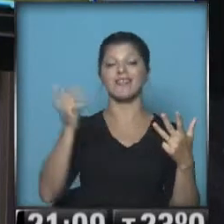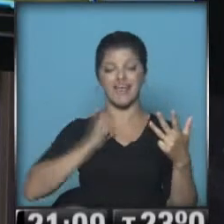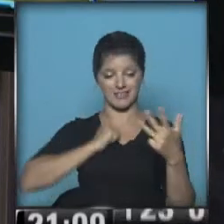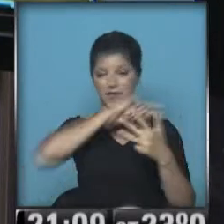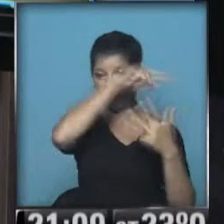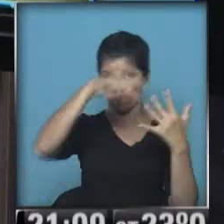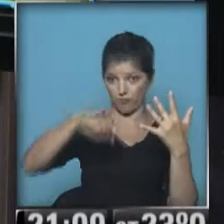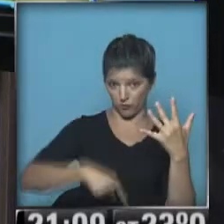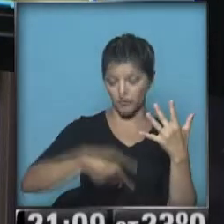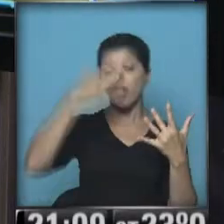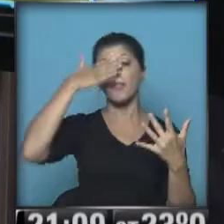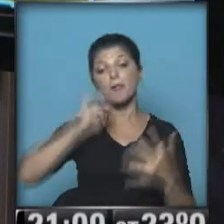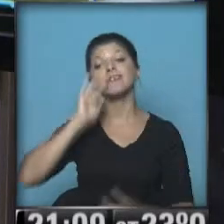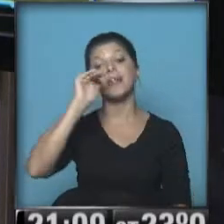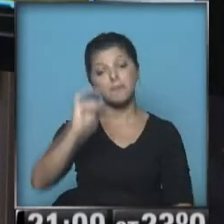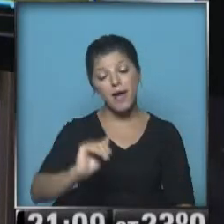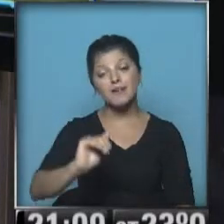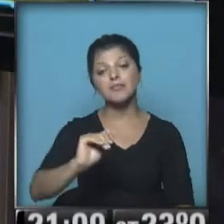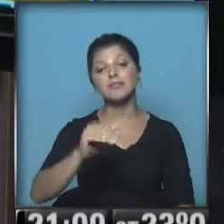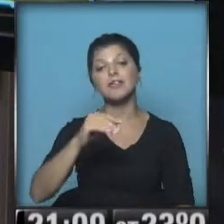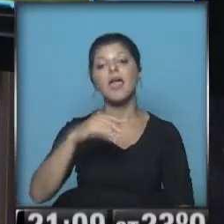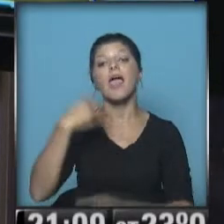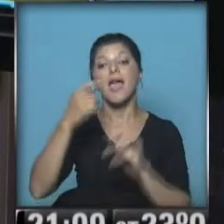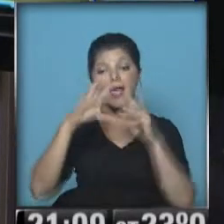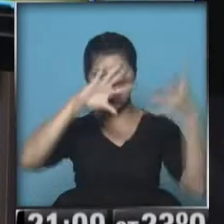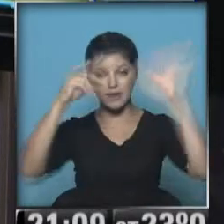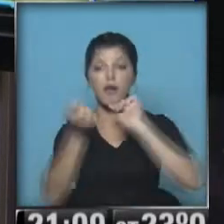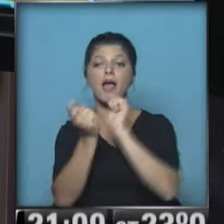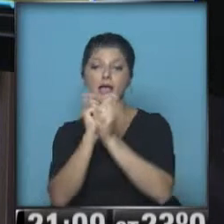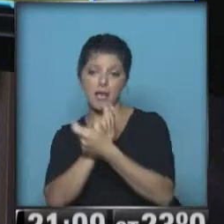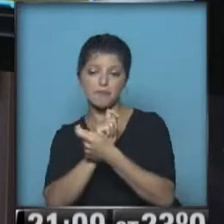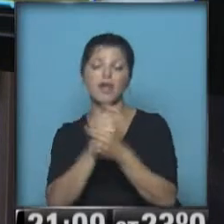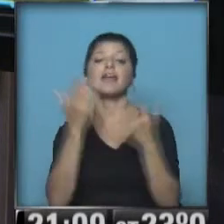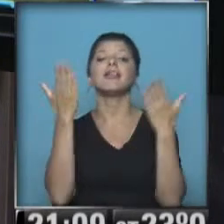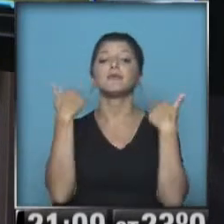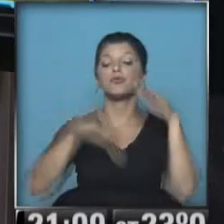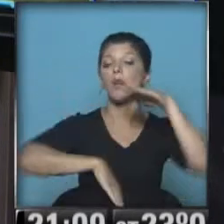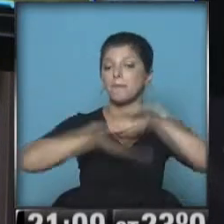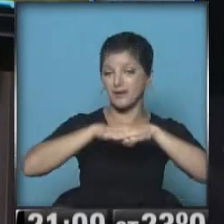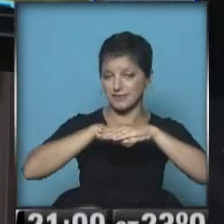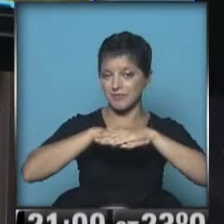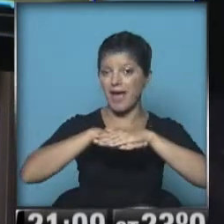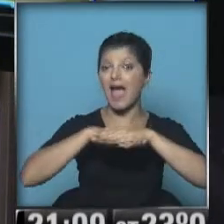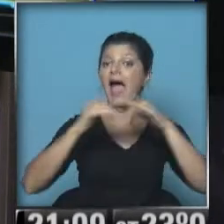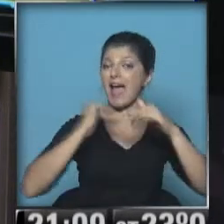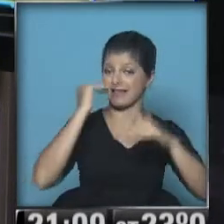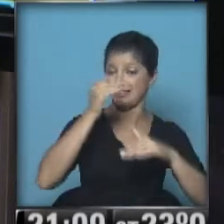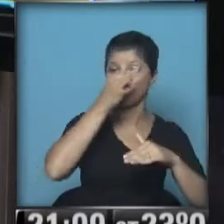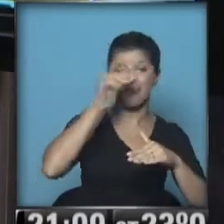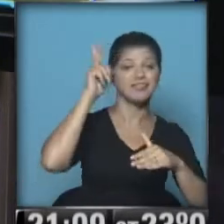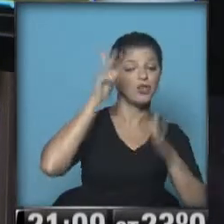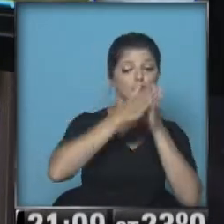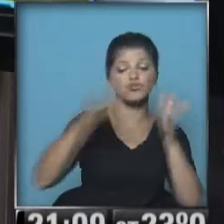transcurso del día martes, las condiciones meteorológicas pueden tener mejoramientos temporarios y las temperaturas máximas seguirán siendo elevadas de 28